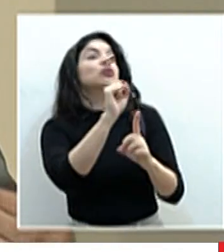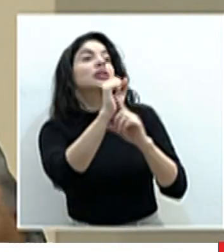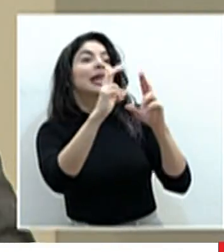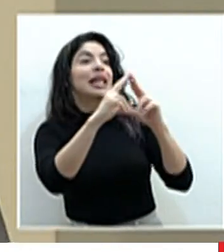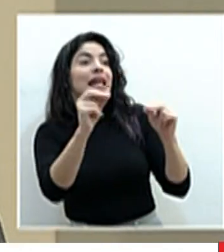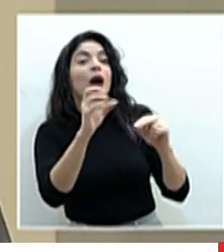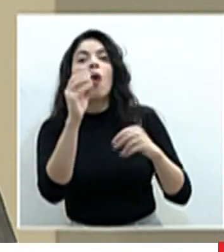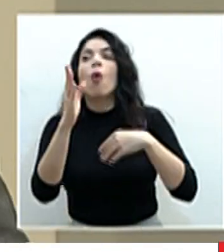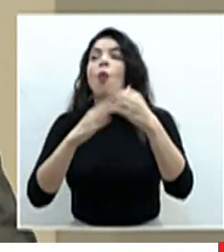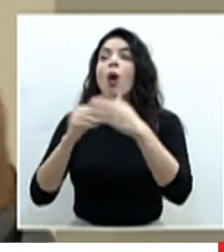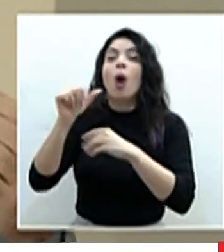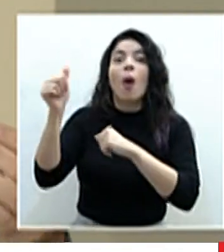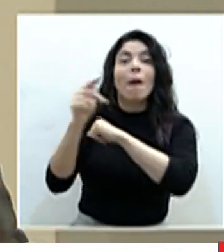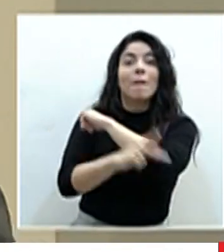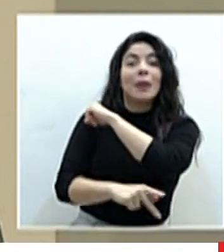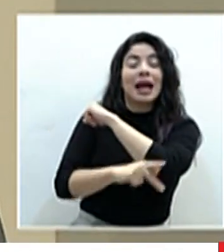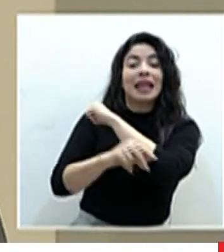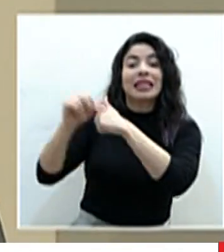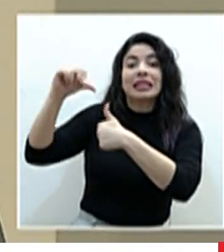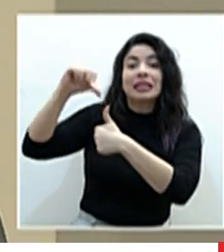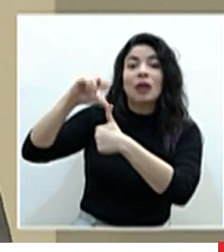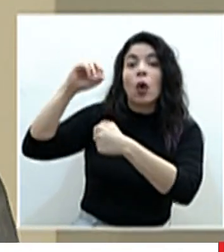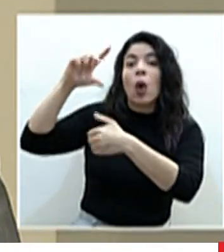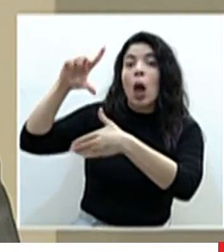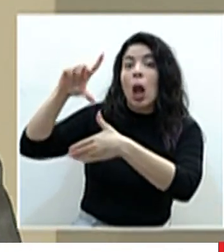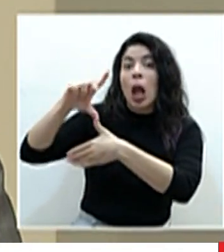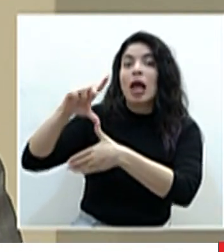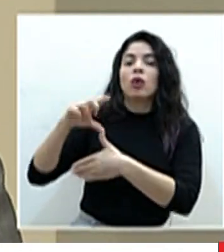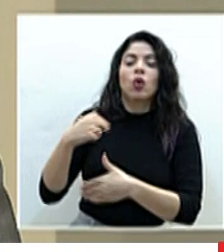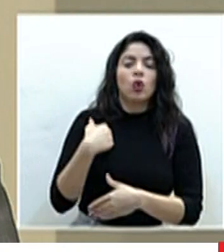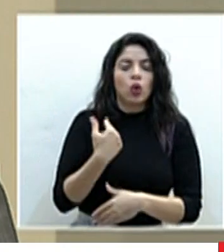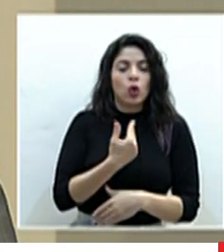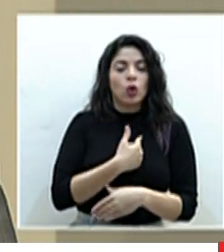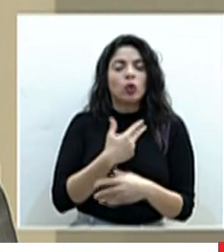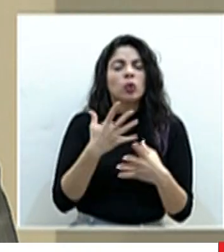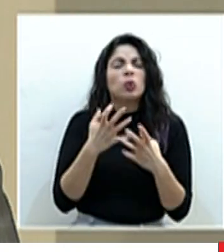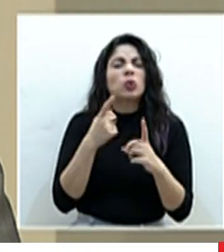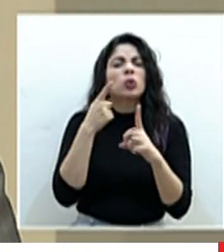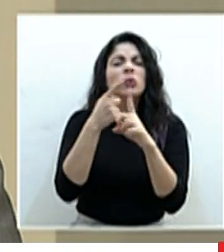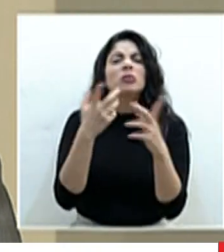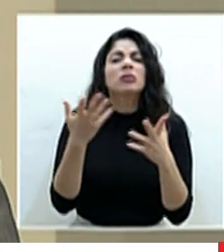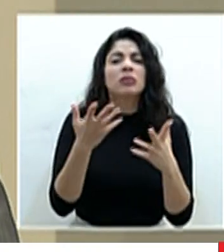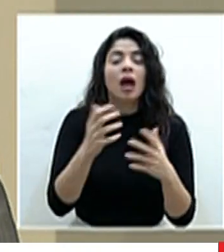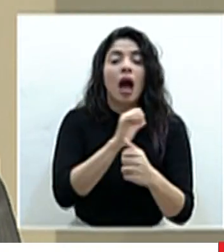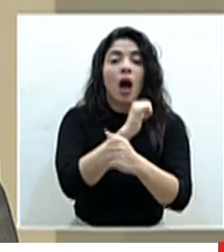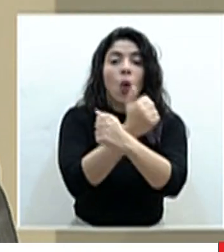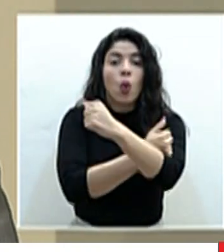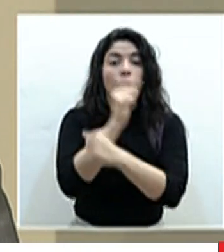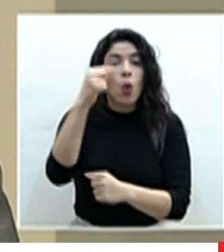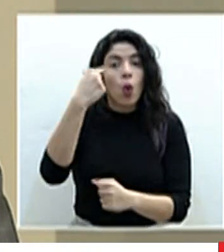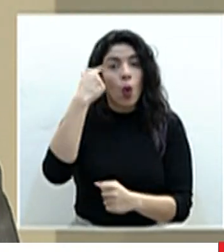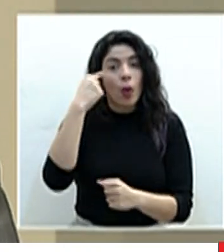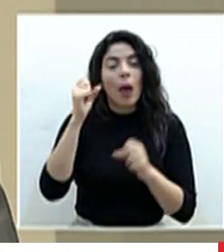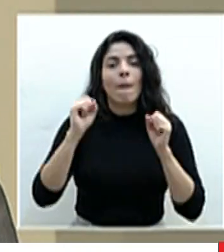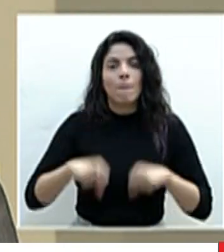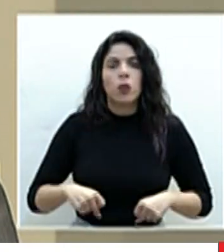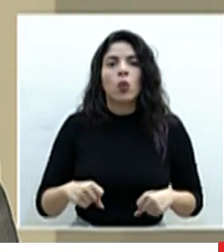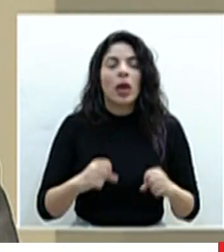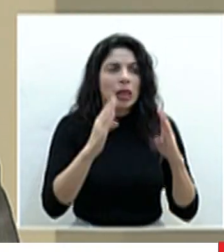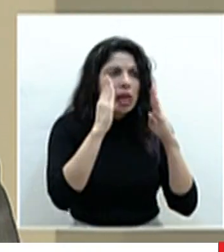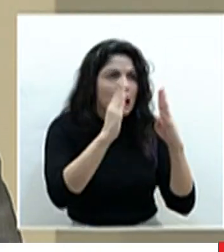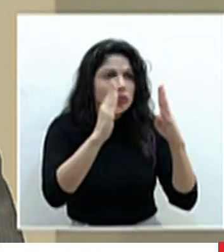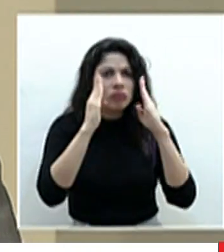ante cualquier otro país centroamericano o de la región latinoamericana, nuestra aspiración es que las autoridades de gobierno puedan atender de